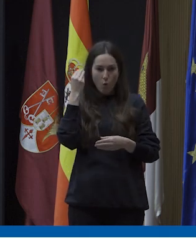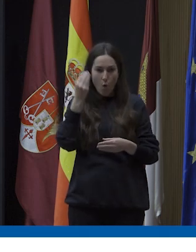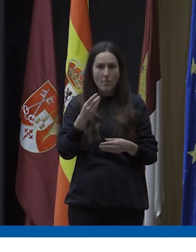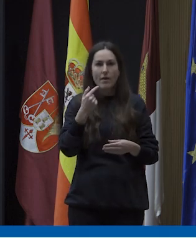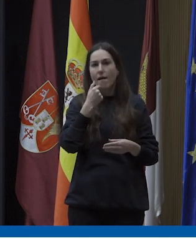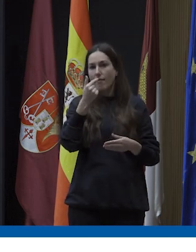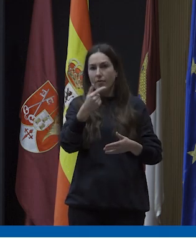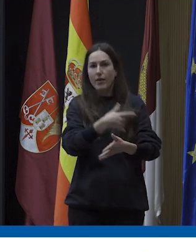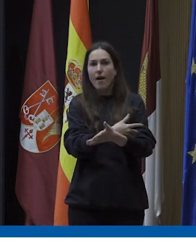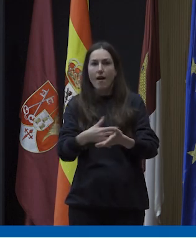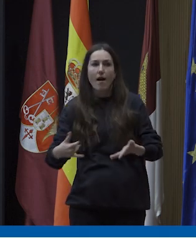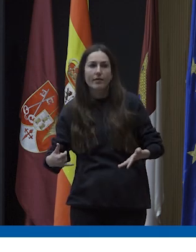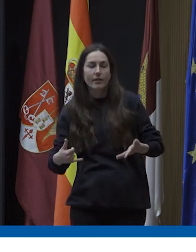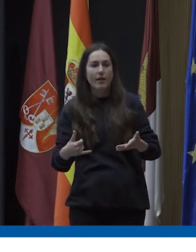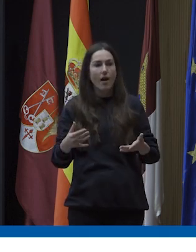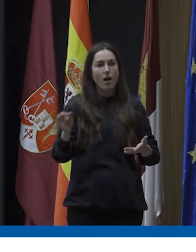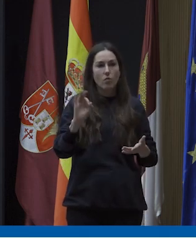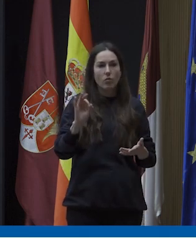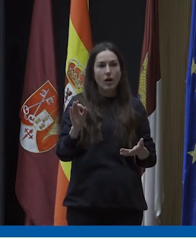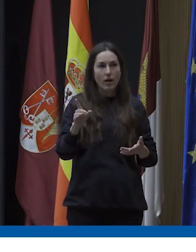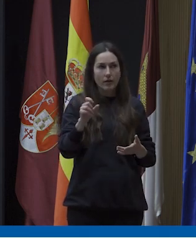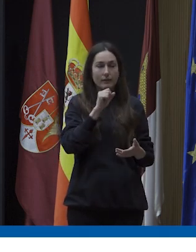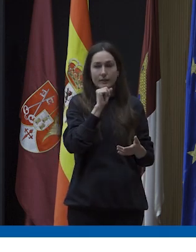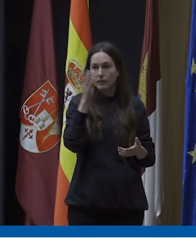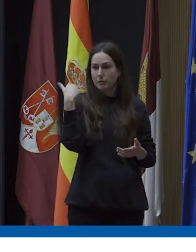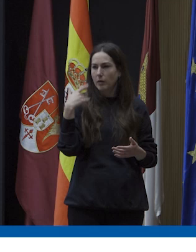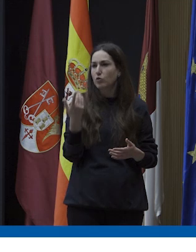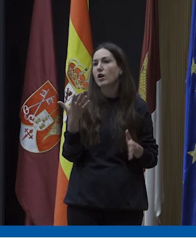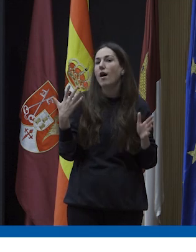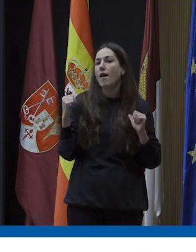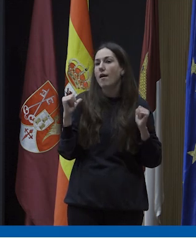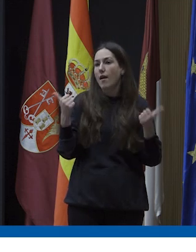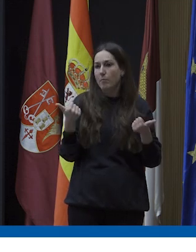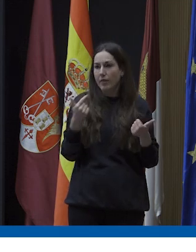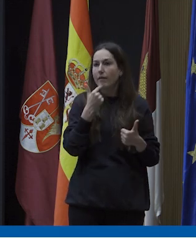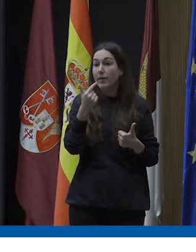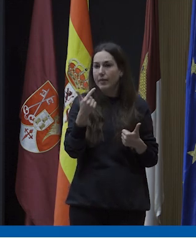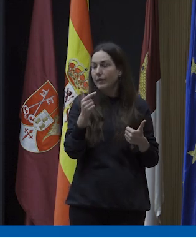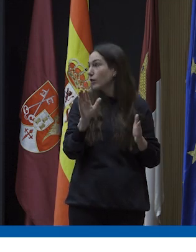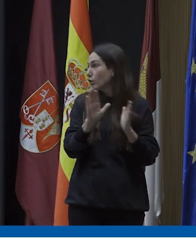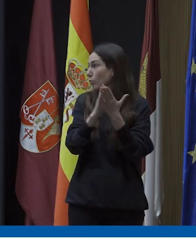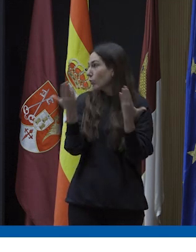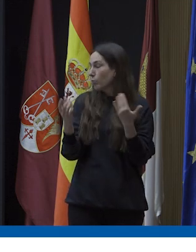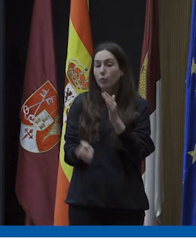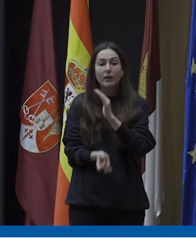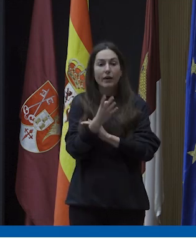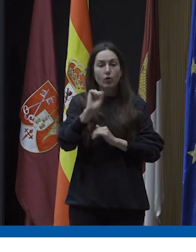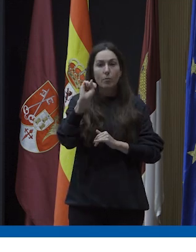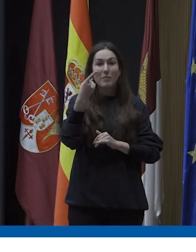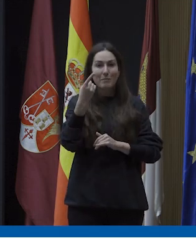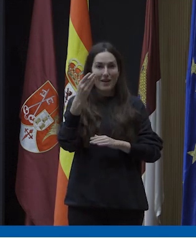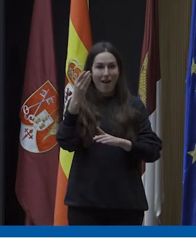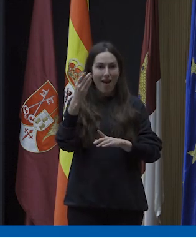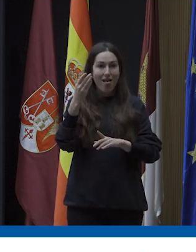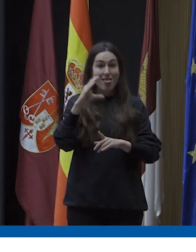ya desde la edad antigua, vamos a empezar con lo que sería lo que se considera primera publicación científica porque fue una revista médica.